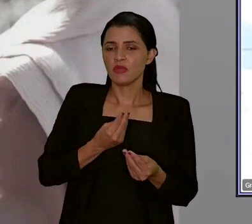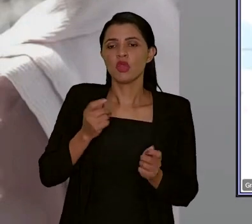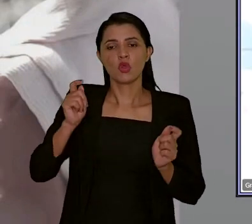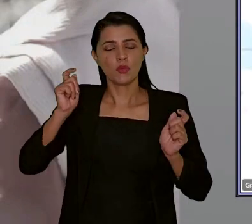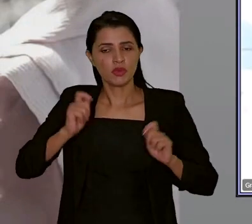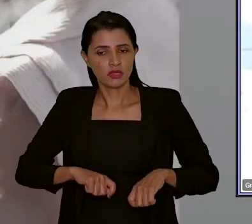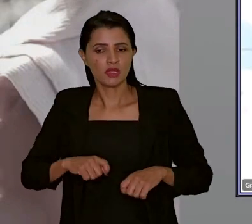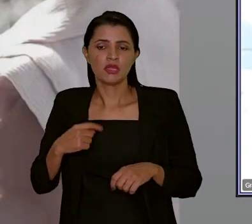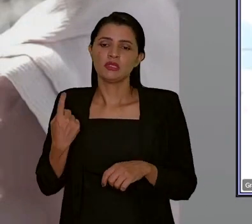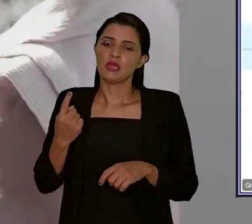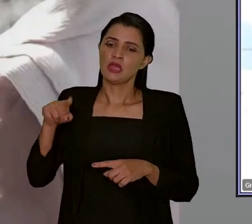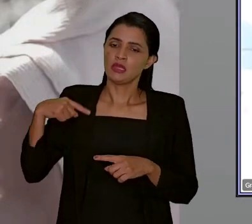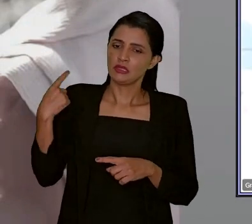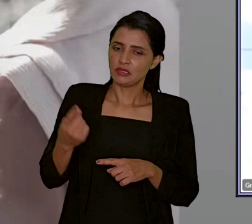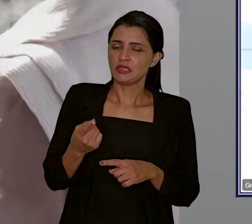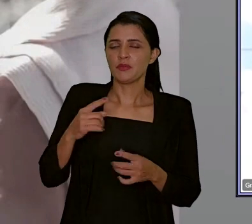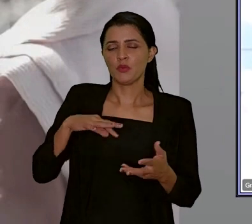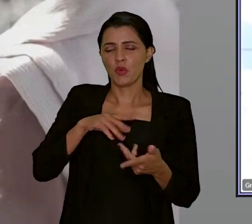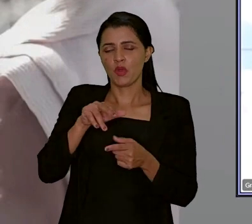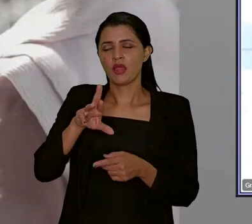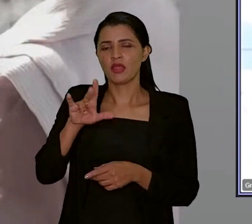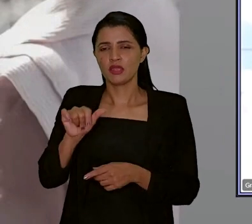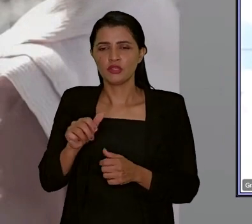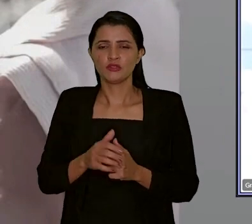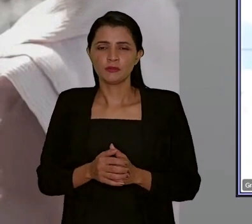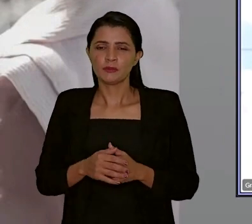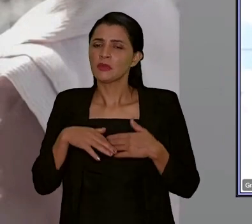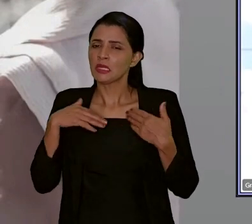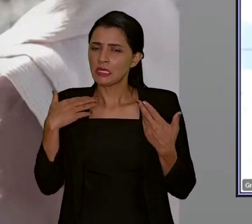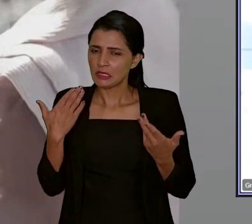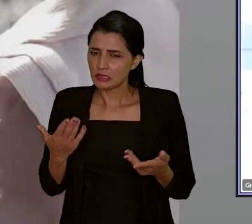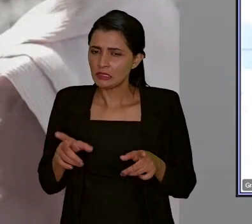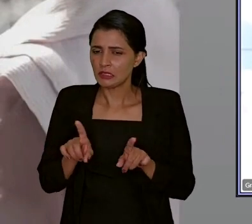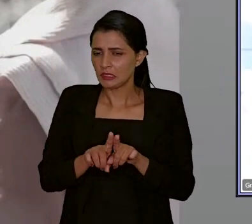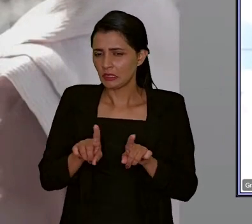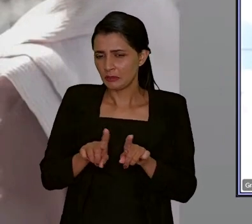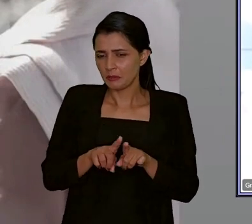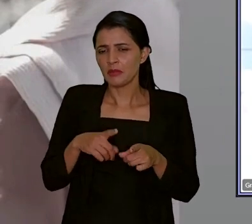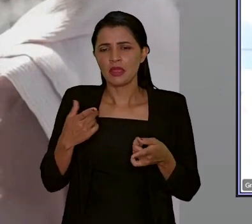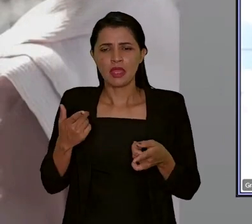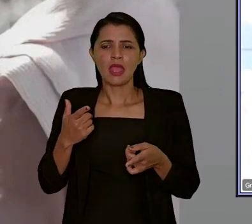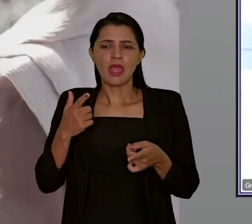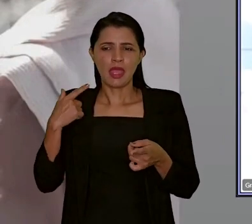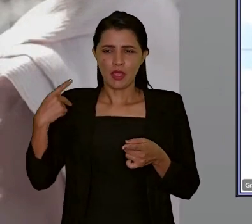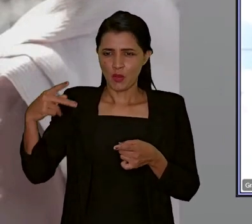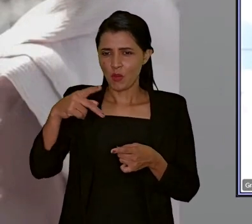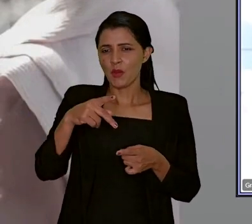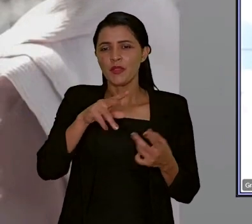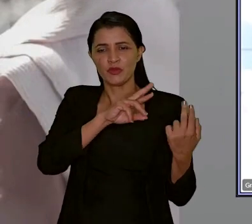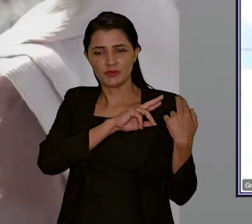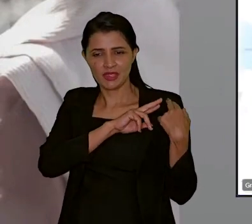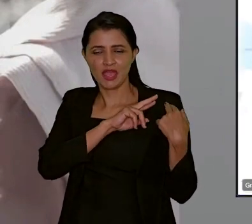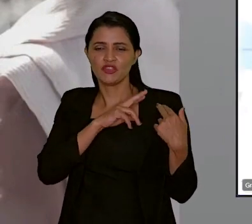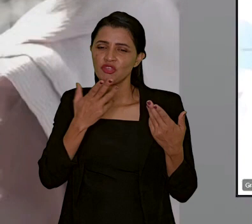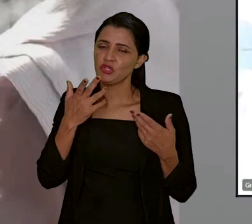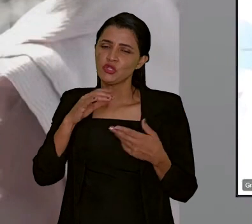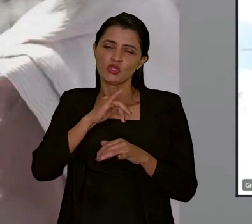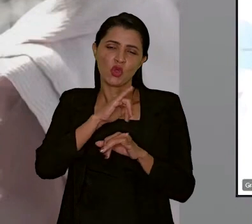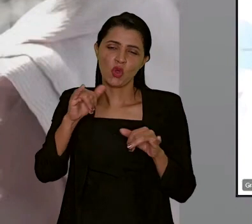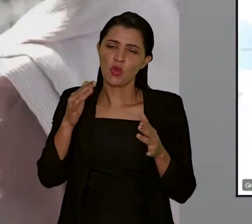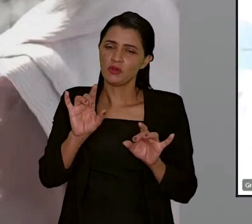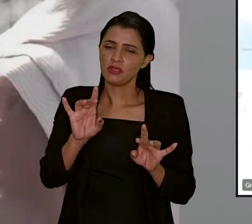juez de la red nacional. Así que, sin duda alguna, se respetan las respectivas incumbencias. Eso quería aclarar.